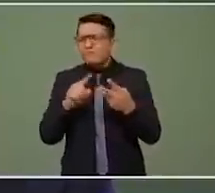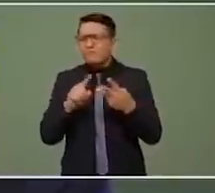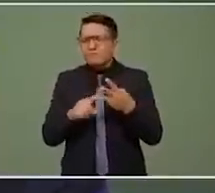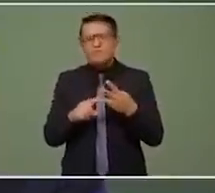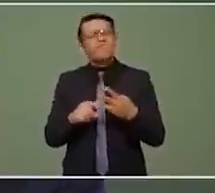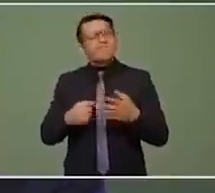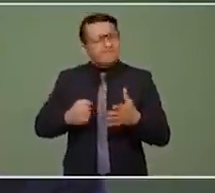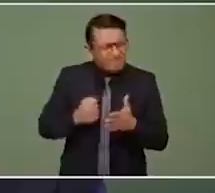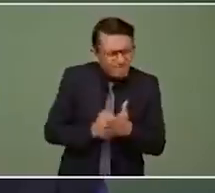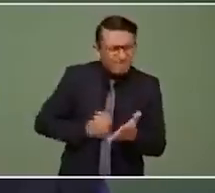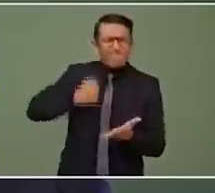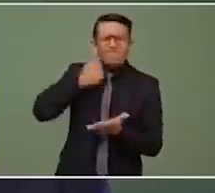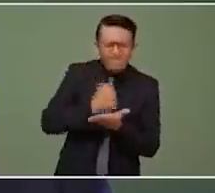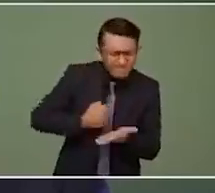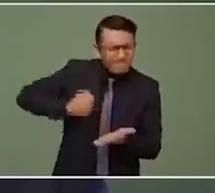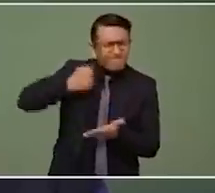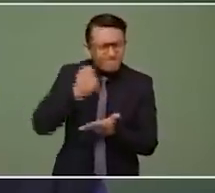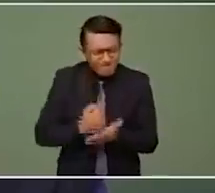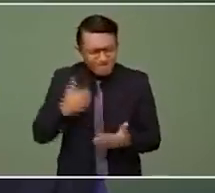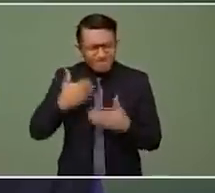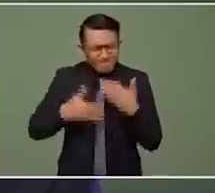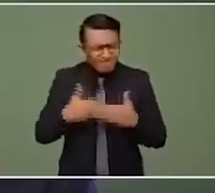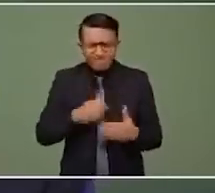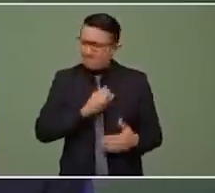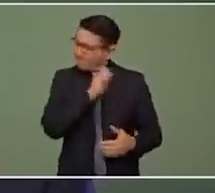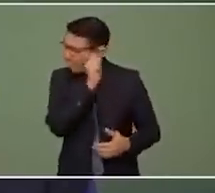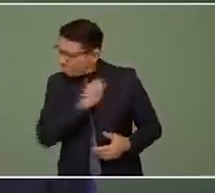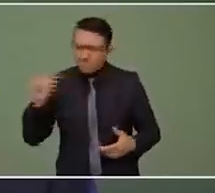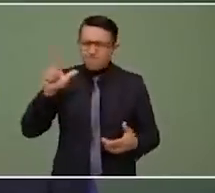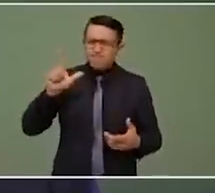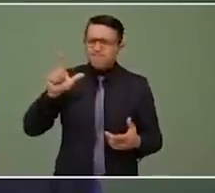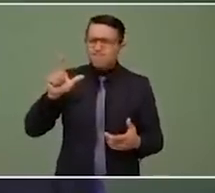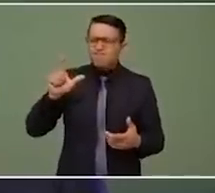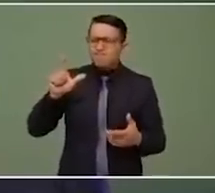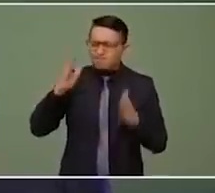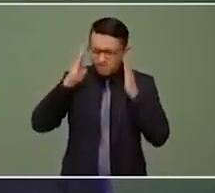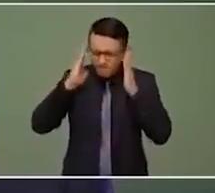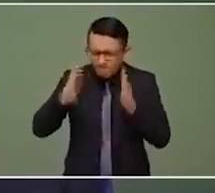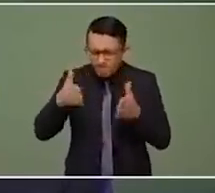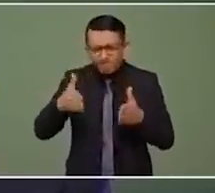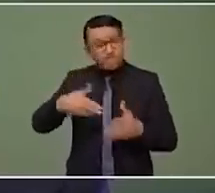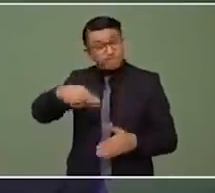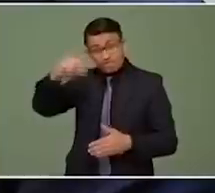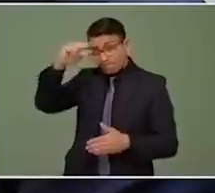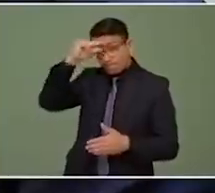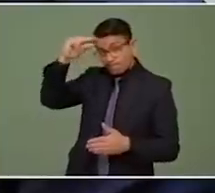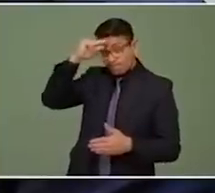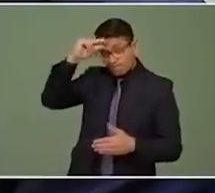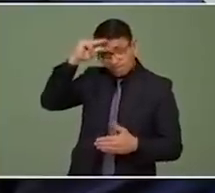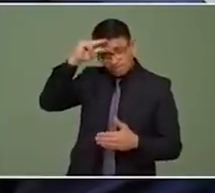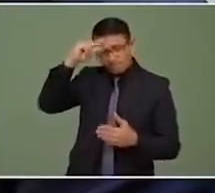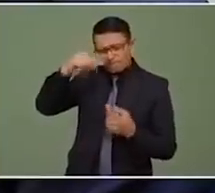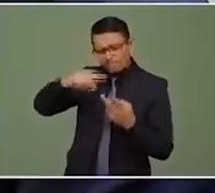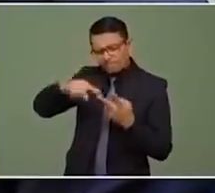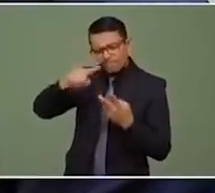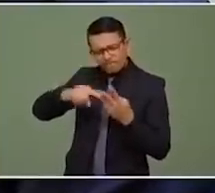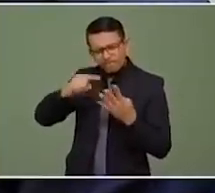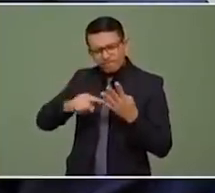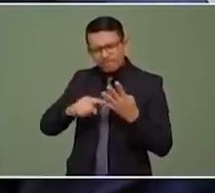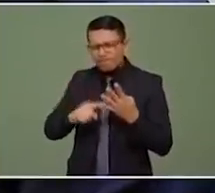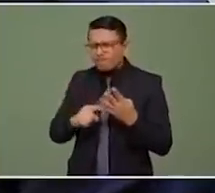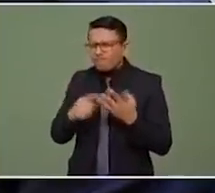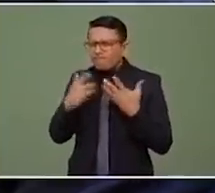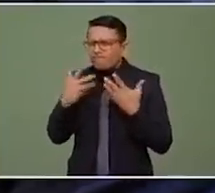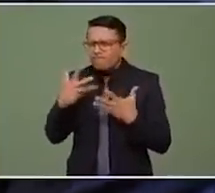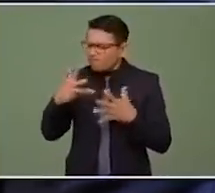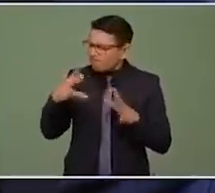perseverancia profesionalismo inteligencia y cero